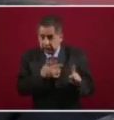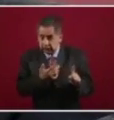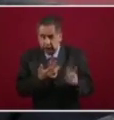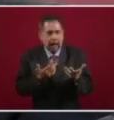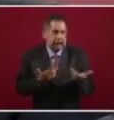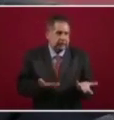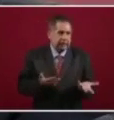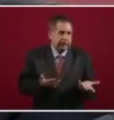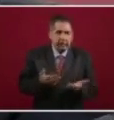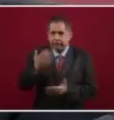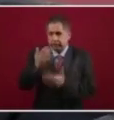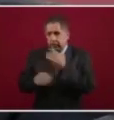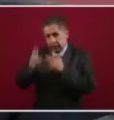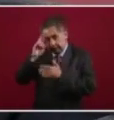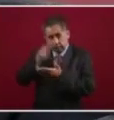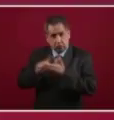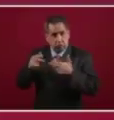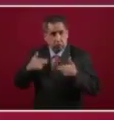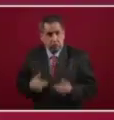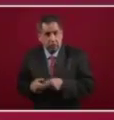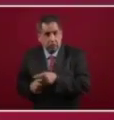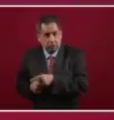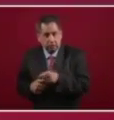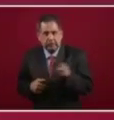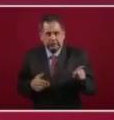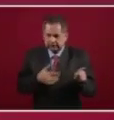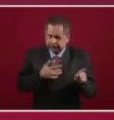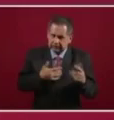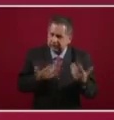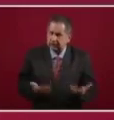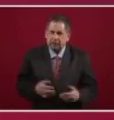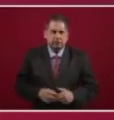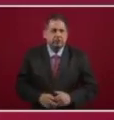la violación de derechos humanos.